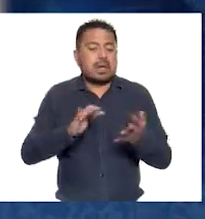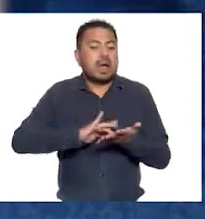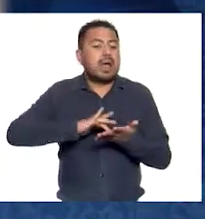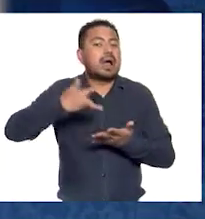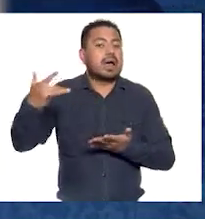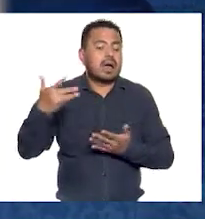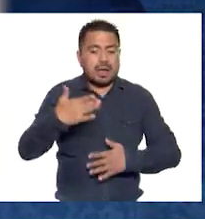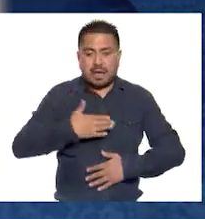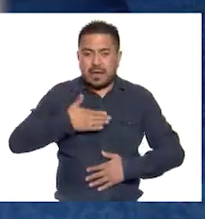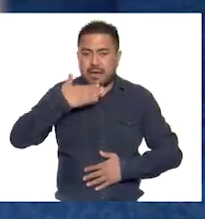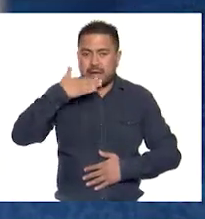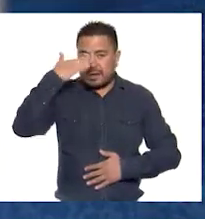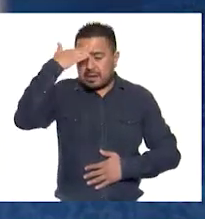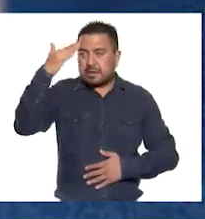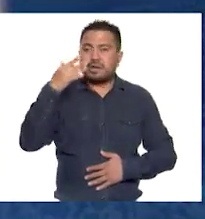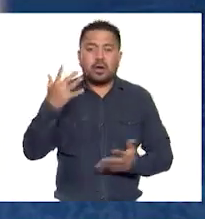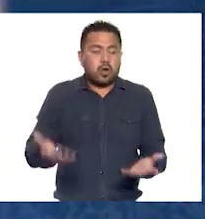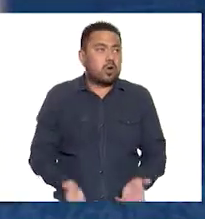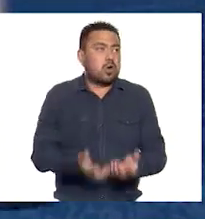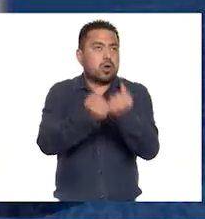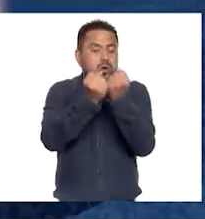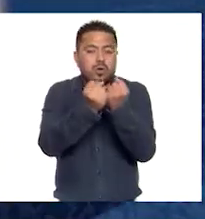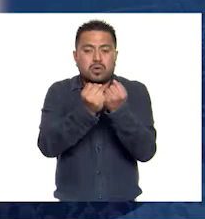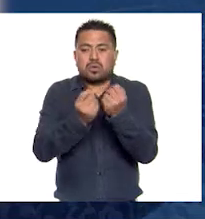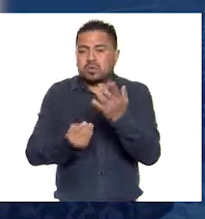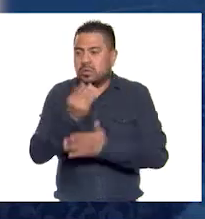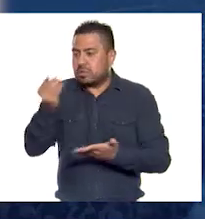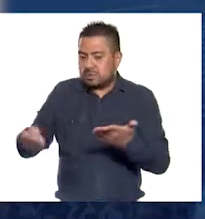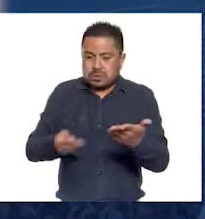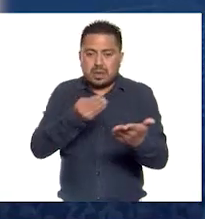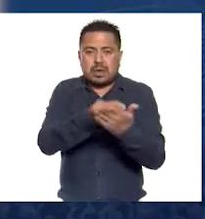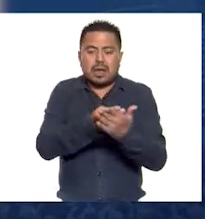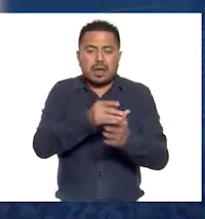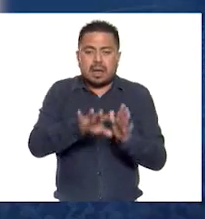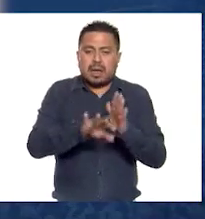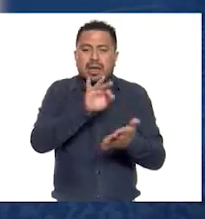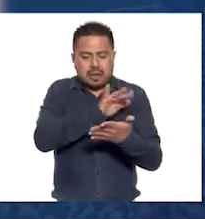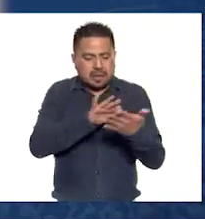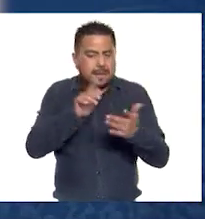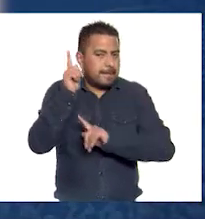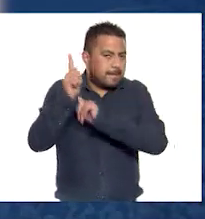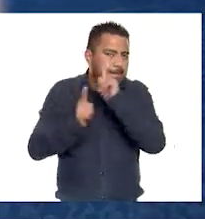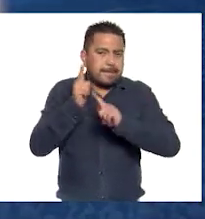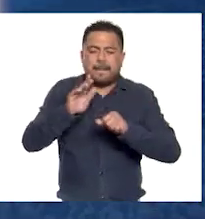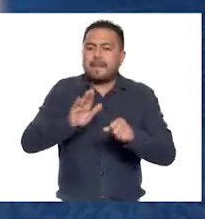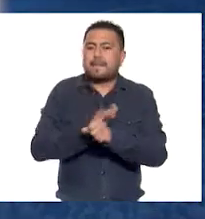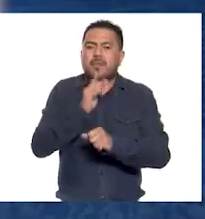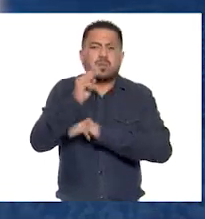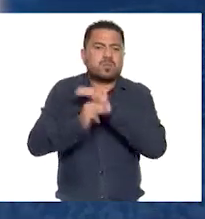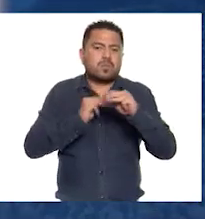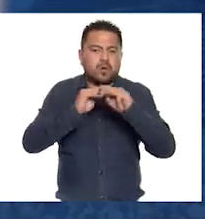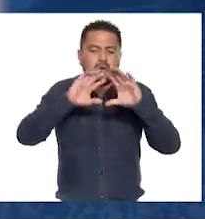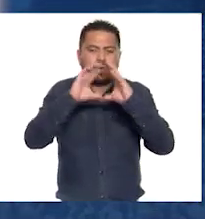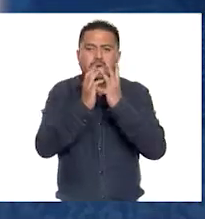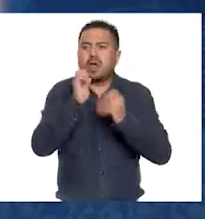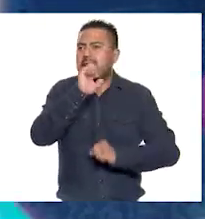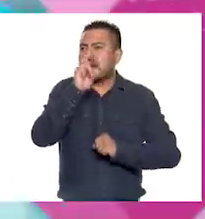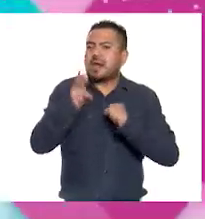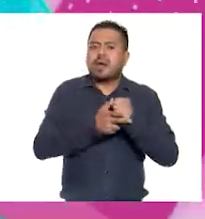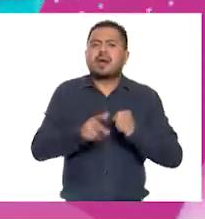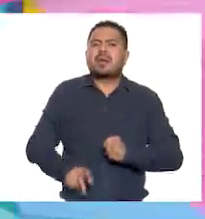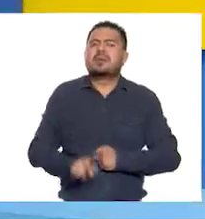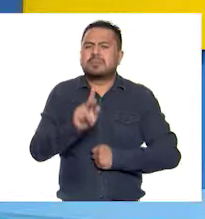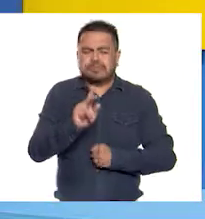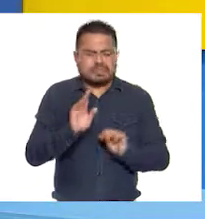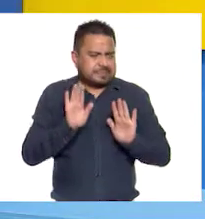gracias a los árabes que se logró la reintroducción y relectura de los griegos por parte del mundo europeo. Pero, a